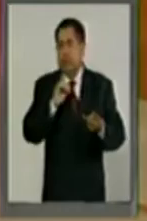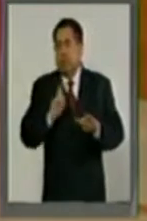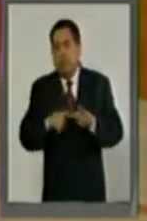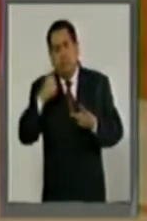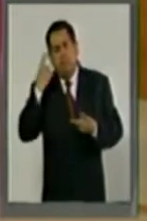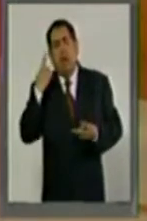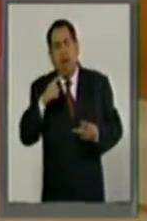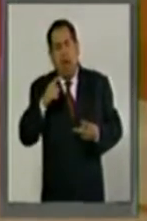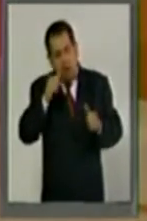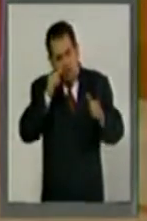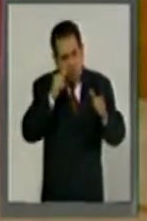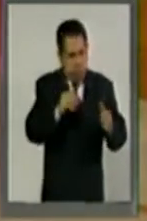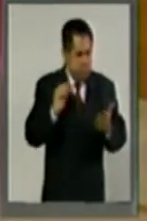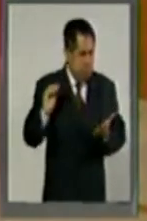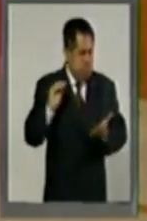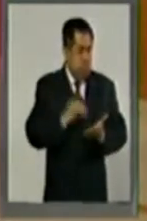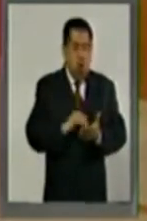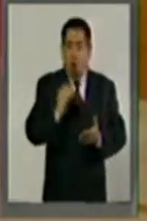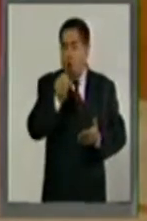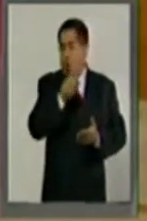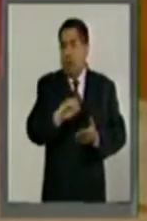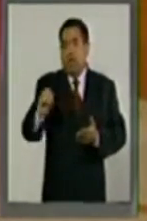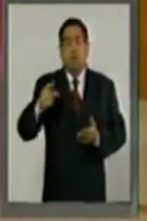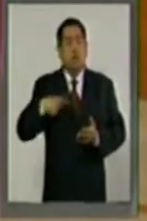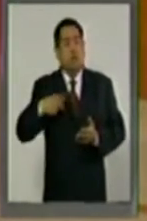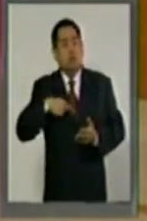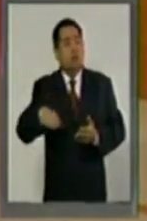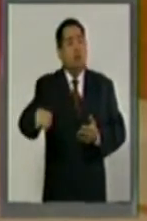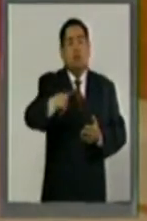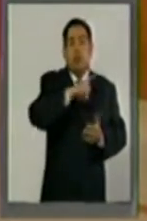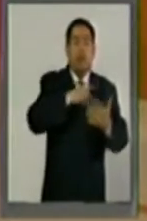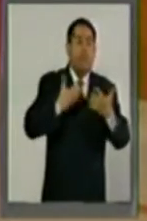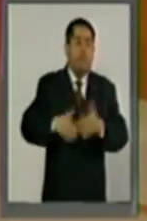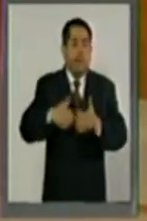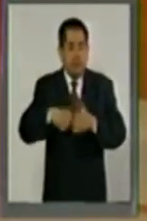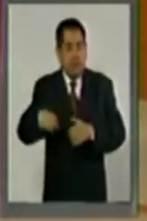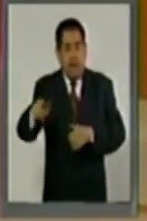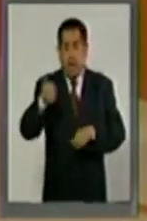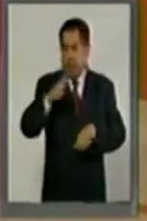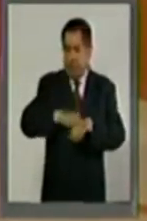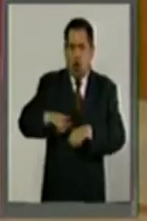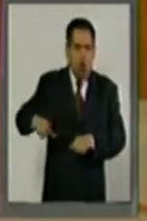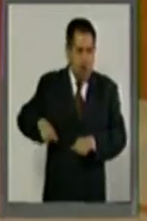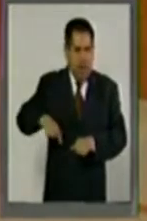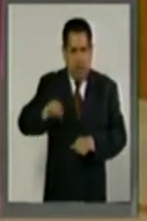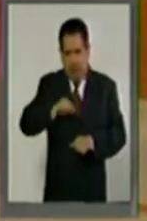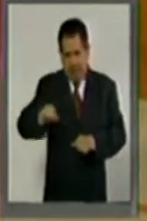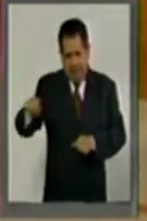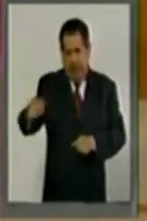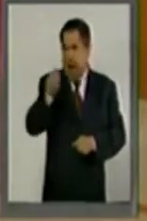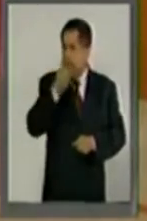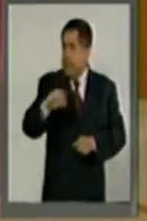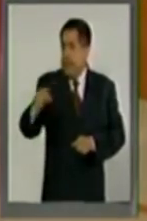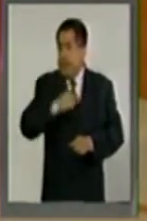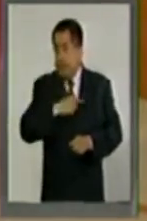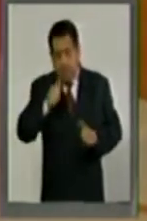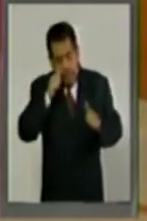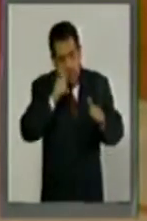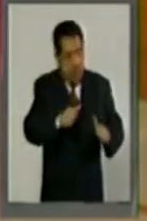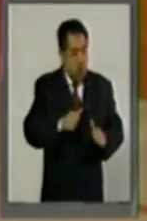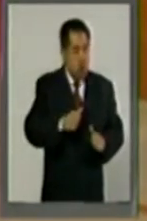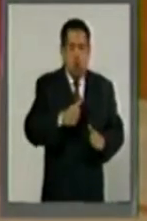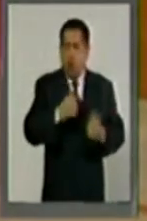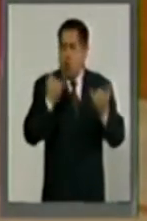a fin de poder establecer como una obligación de los titulares de las dependencias de la Administración Pública Federal a preferir en igualdad